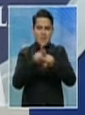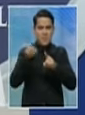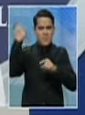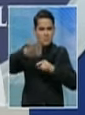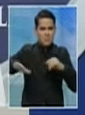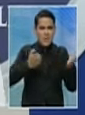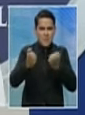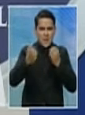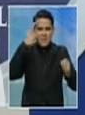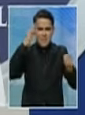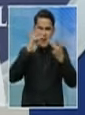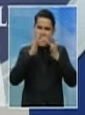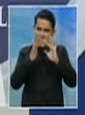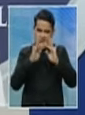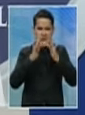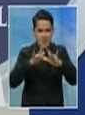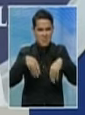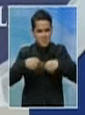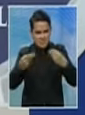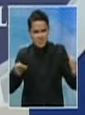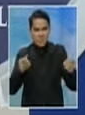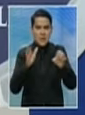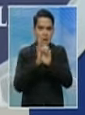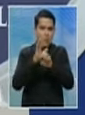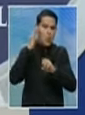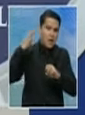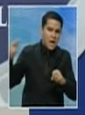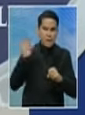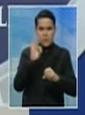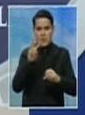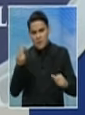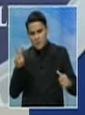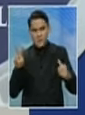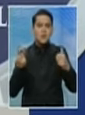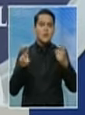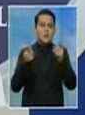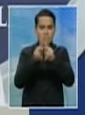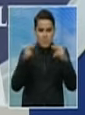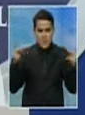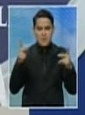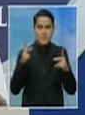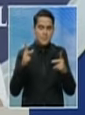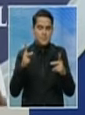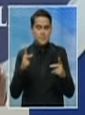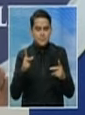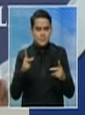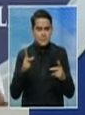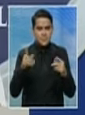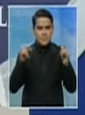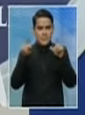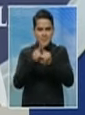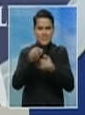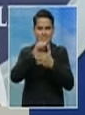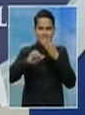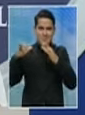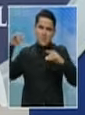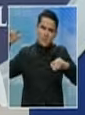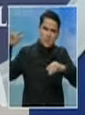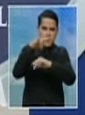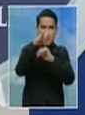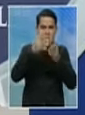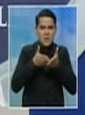los medios de comunicación, incluyendo radio, televisión, diarios y cableras. La industria de carga aérea,